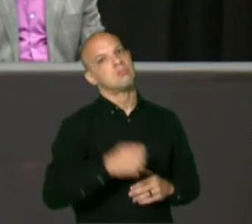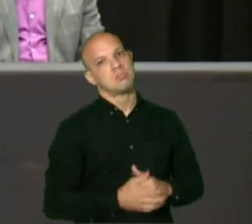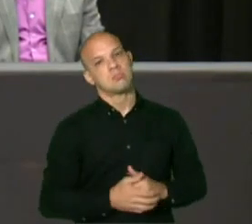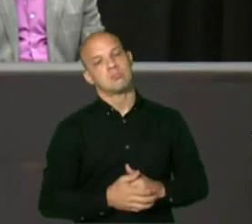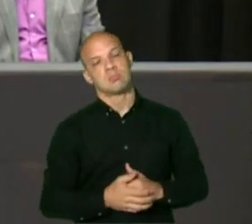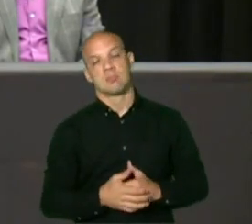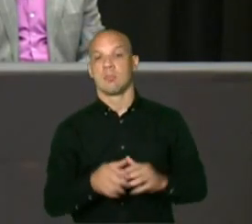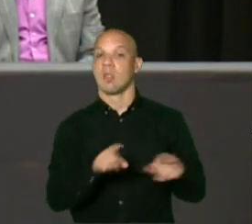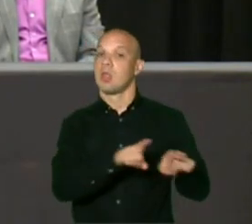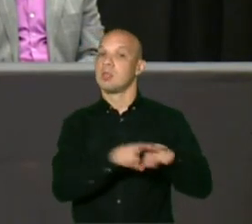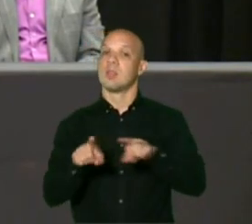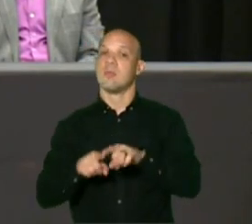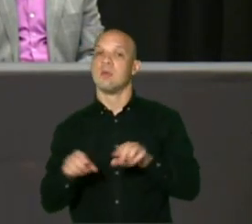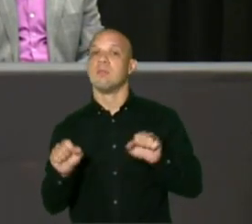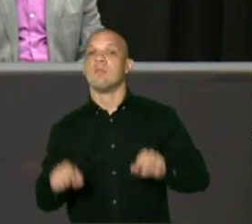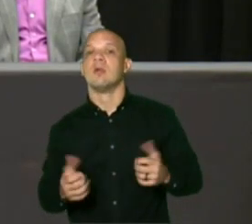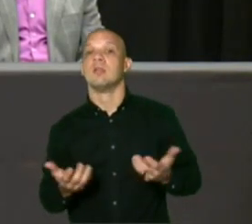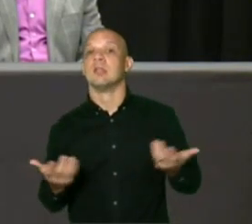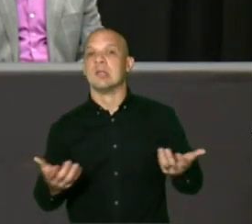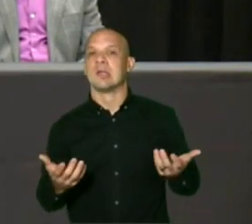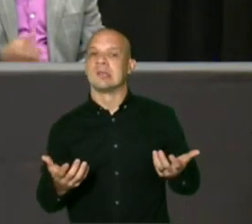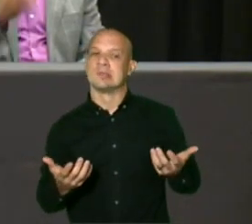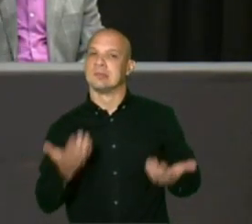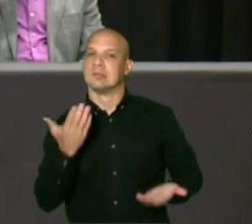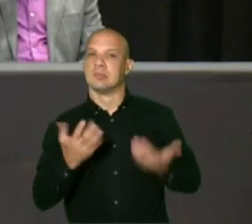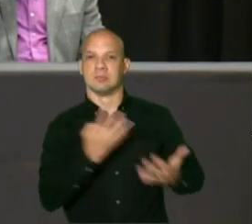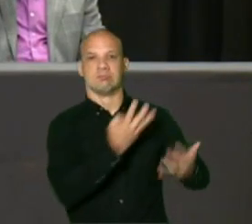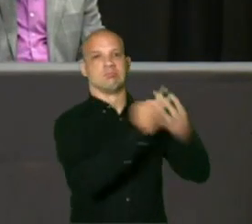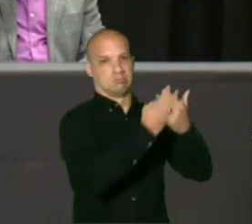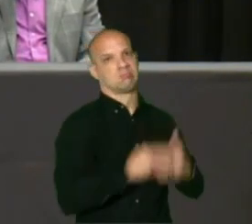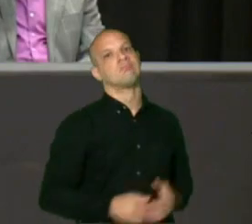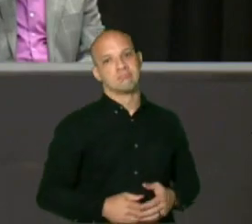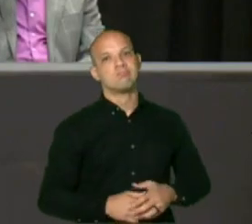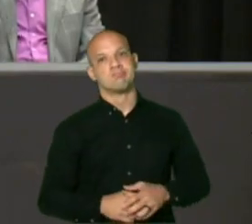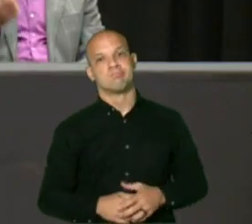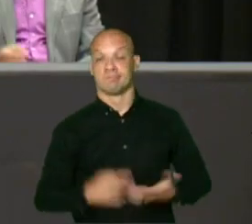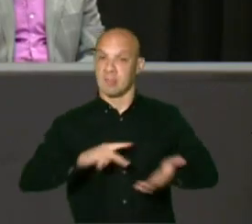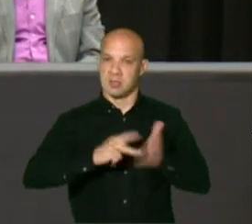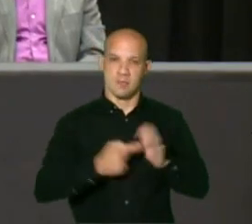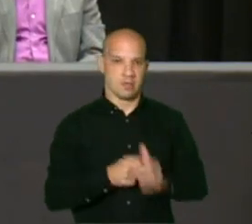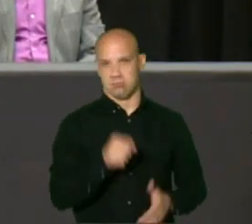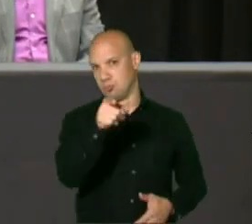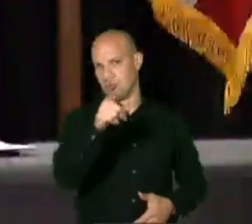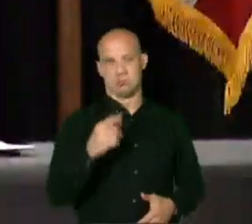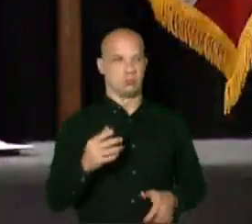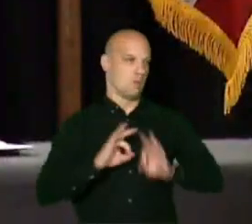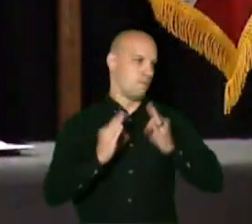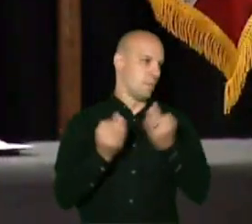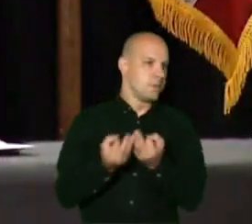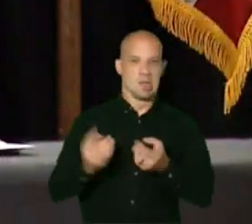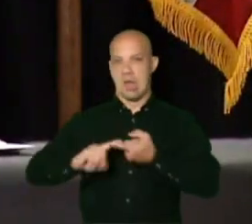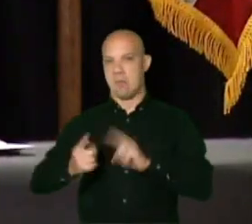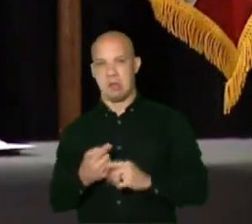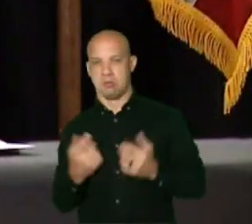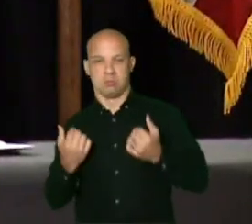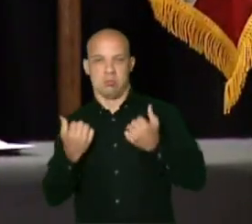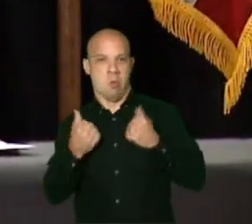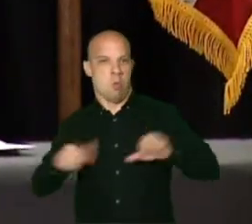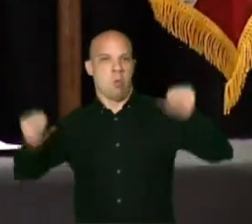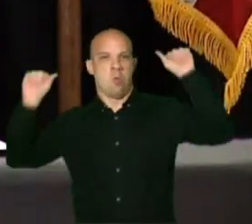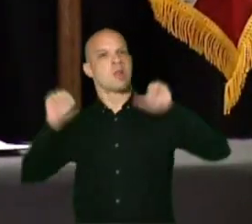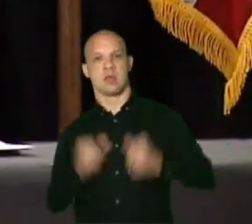también pueden estar sujetos a disposiciones bajo el Código Penal. Es decir, si usted o algún familiar o algún conocido